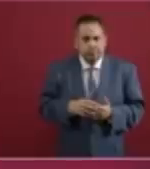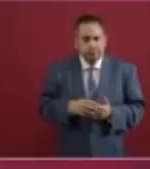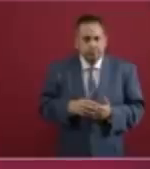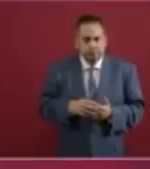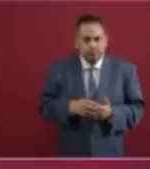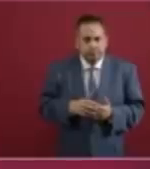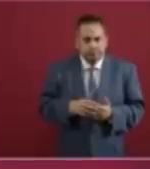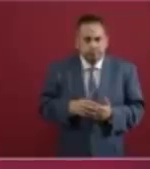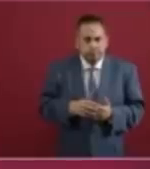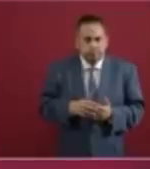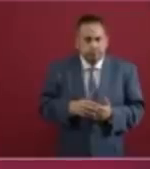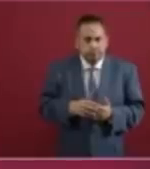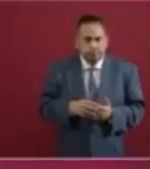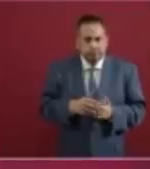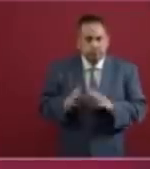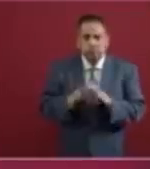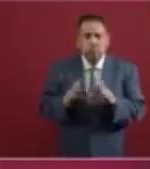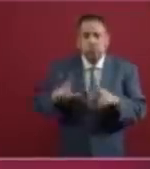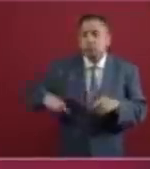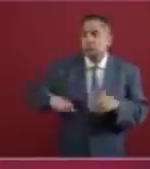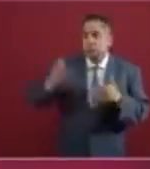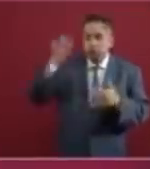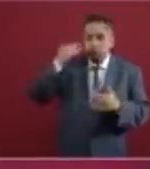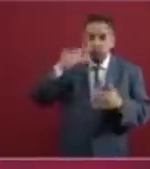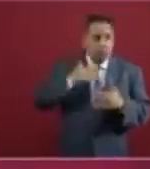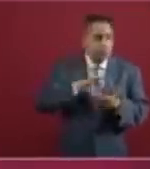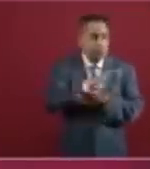la entrega de contratos,